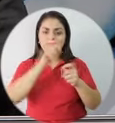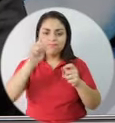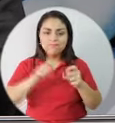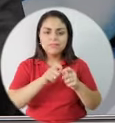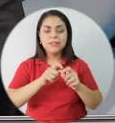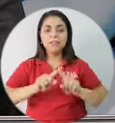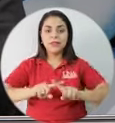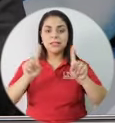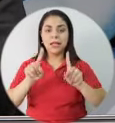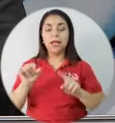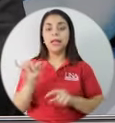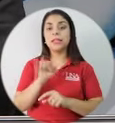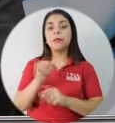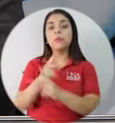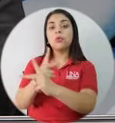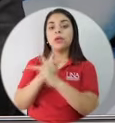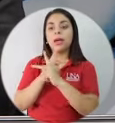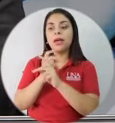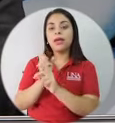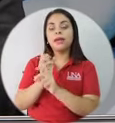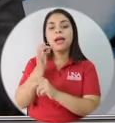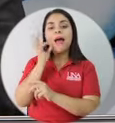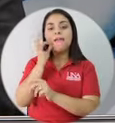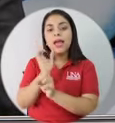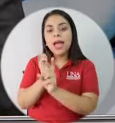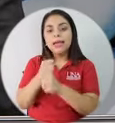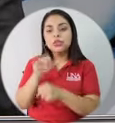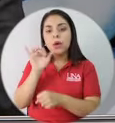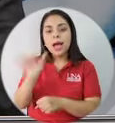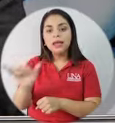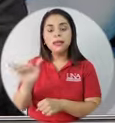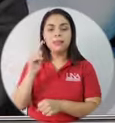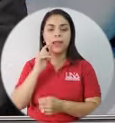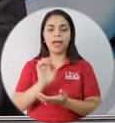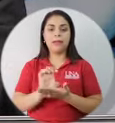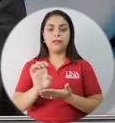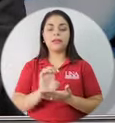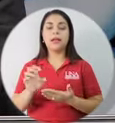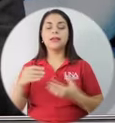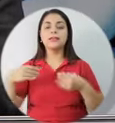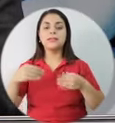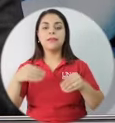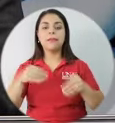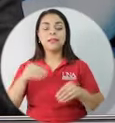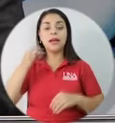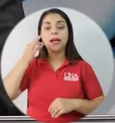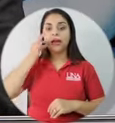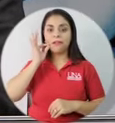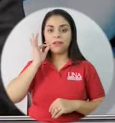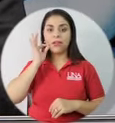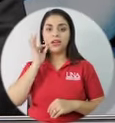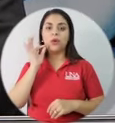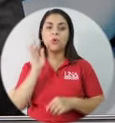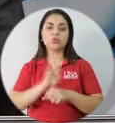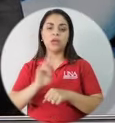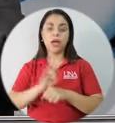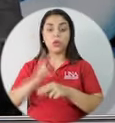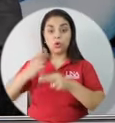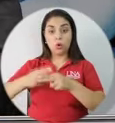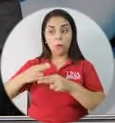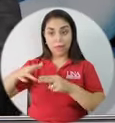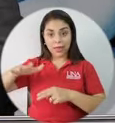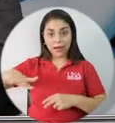pero también proteger el café elaborado en esa zona para evitar que se vendan cafés en la medida de lo posible utilizando